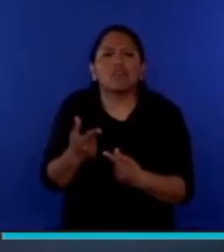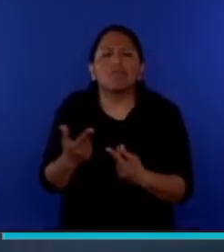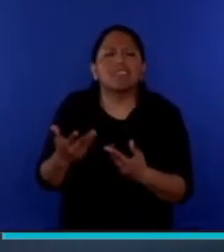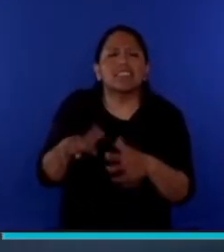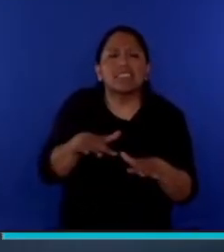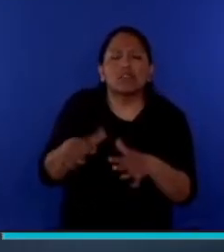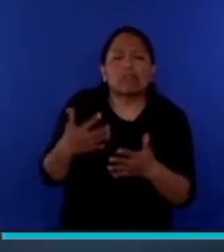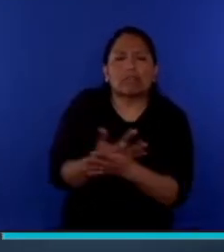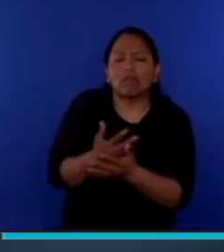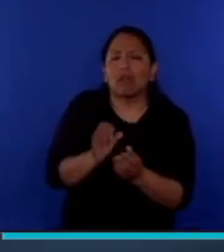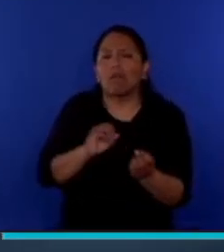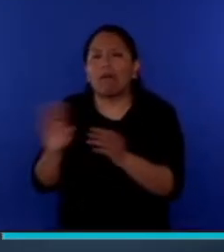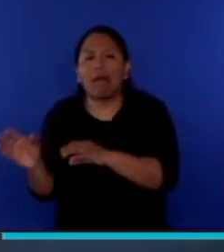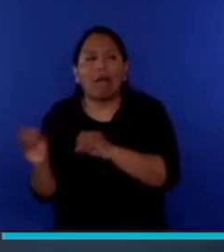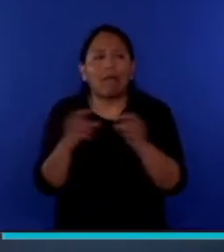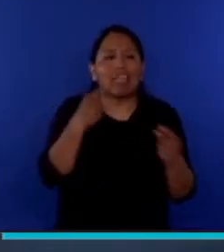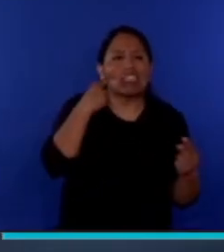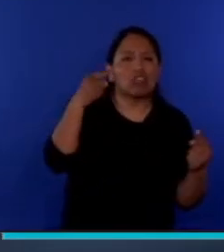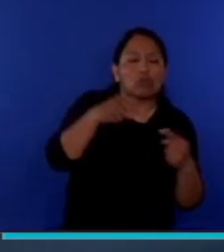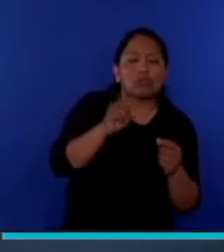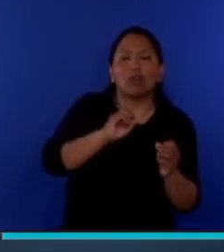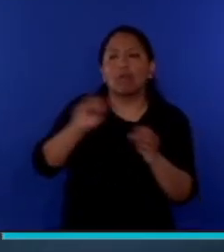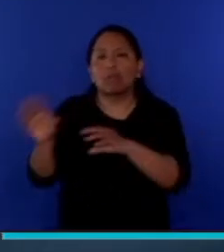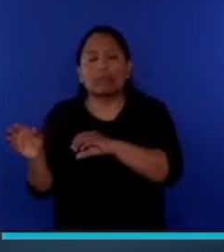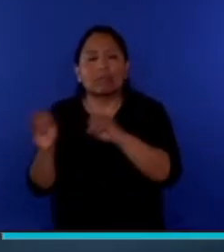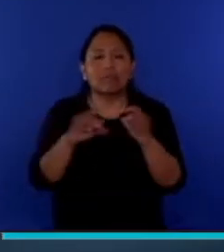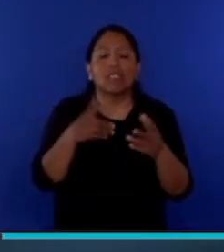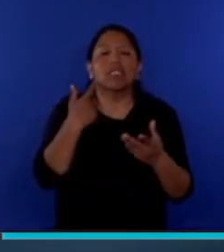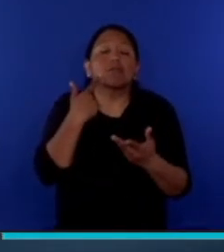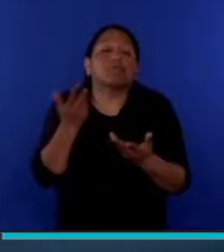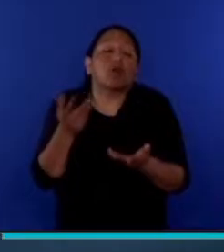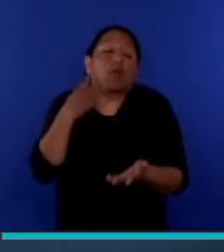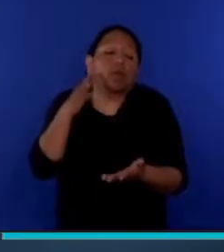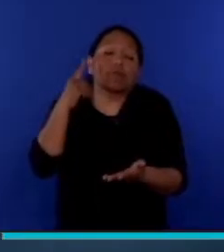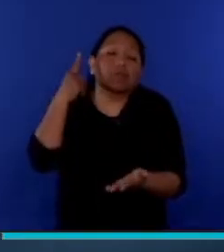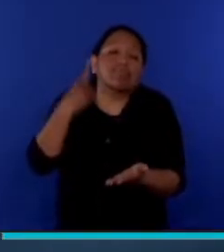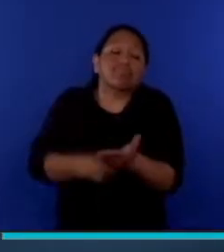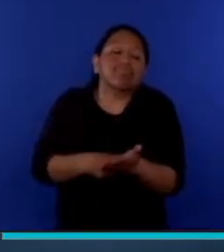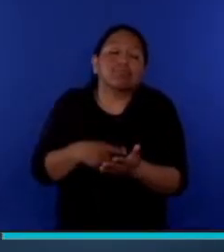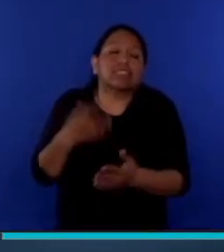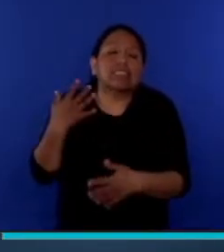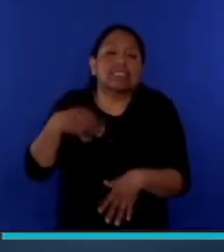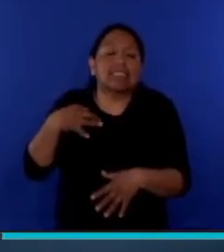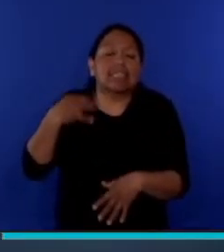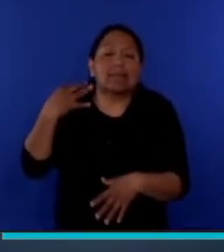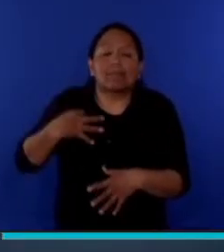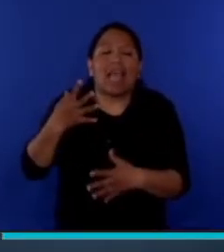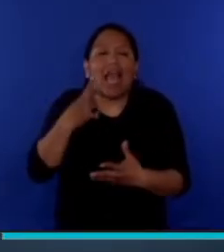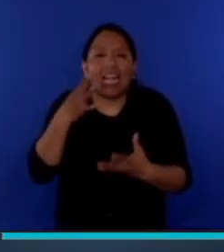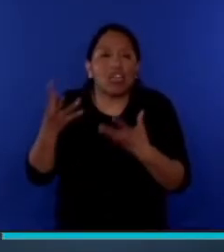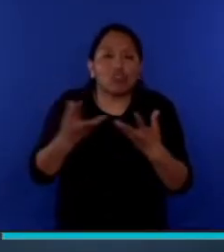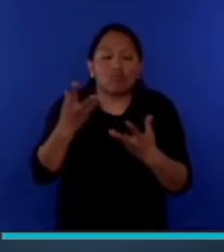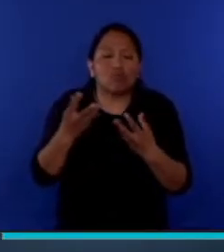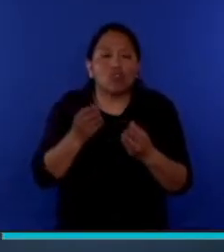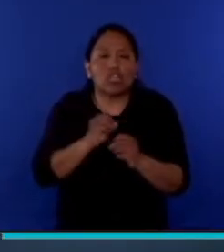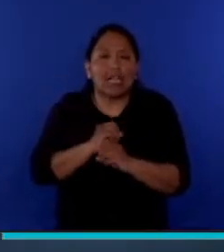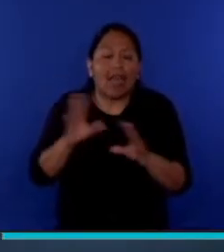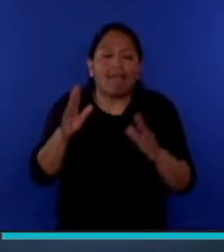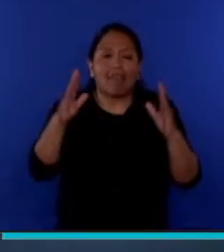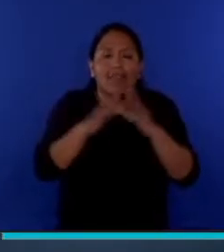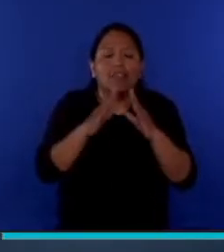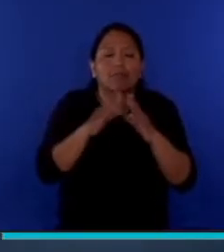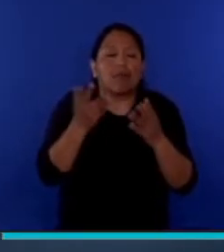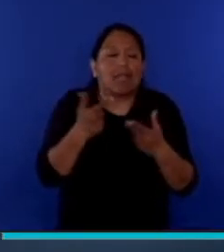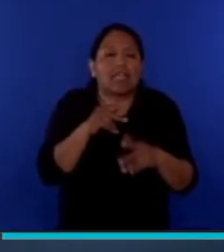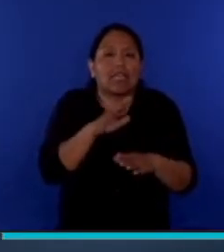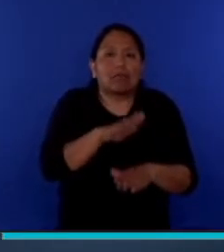va y viene muchas veces entre instituciones. Obviamente que cuando se toma una medida es una medida extraordinaria, tiene que pasar algo muy grave en una casa para que a